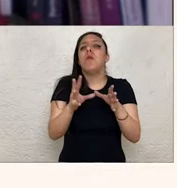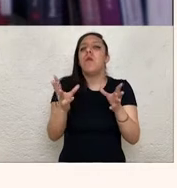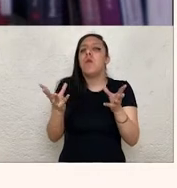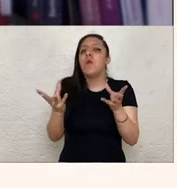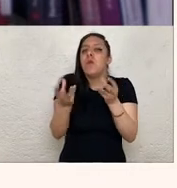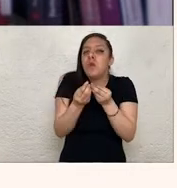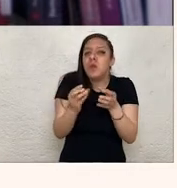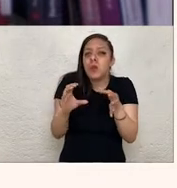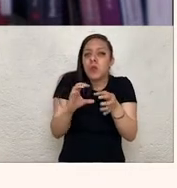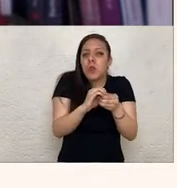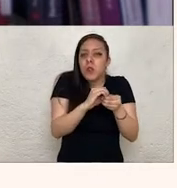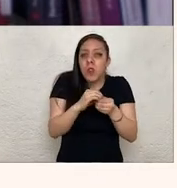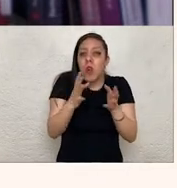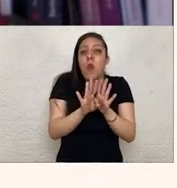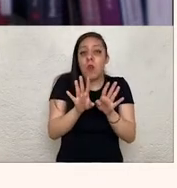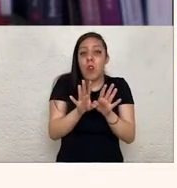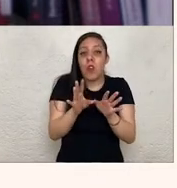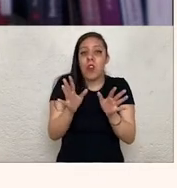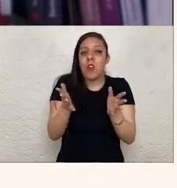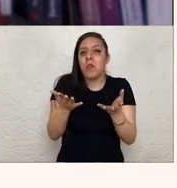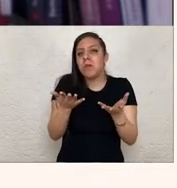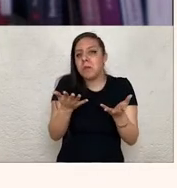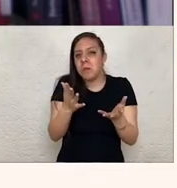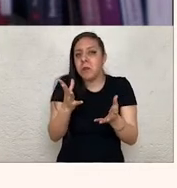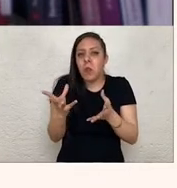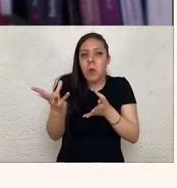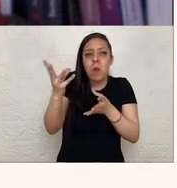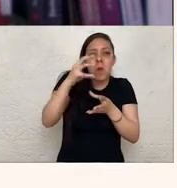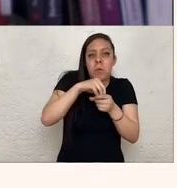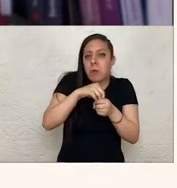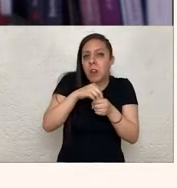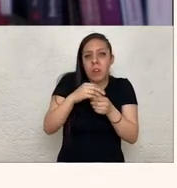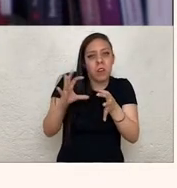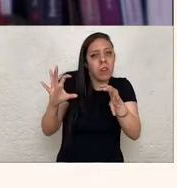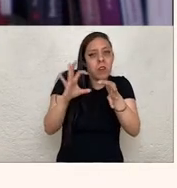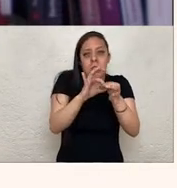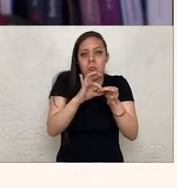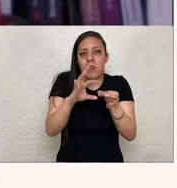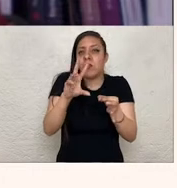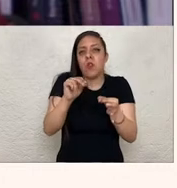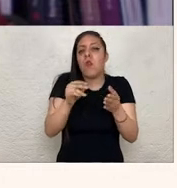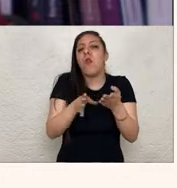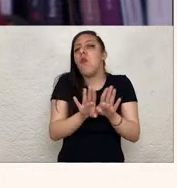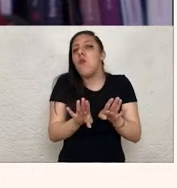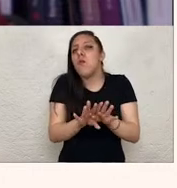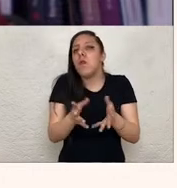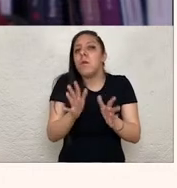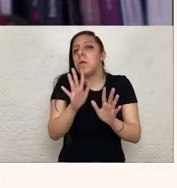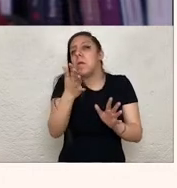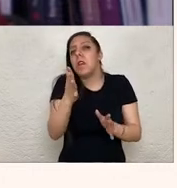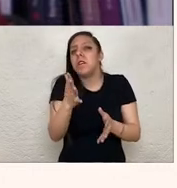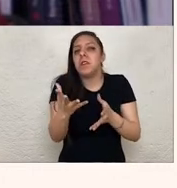no de hibridez ni de sincretismo, sino de una apuesta